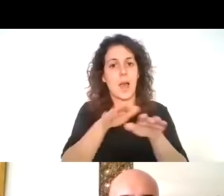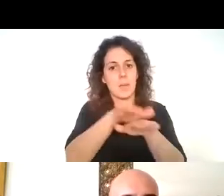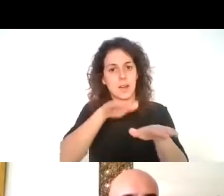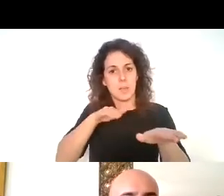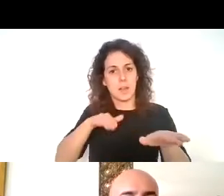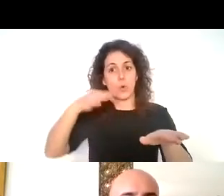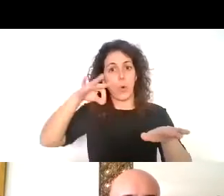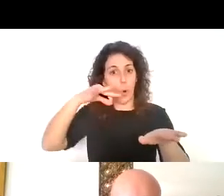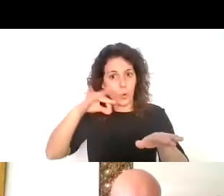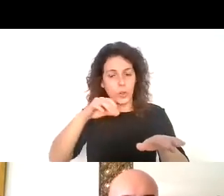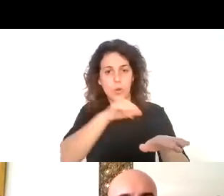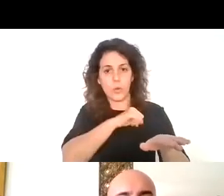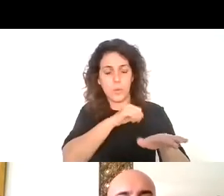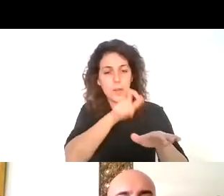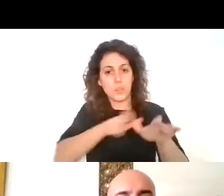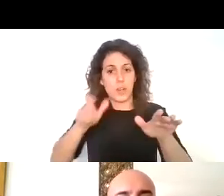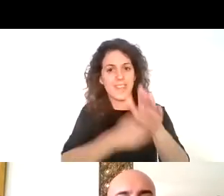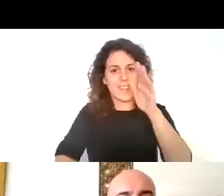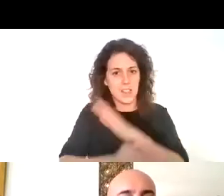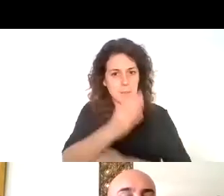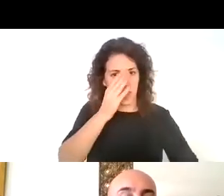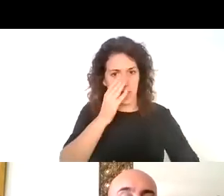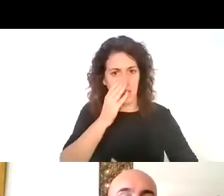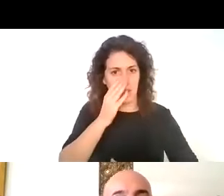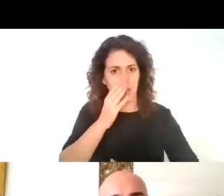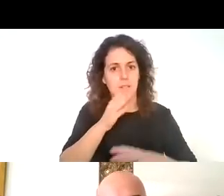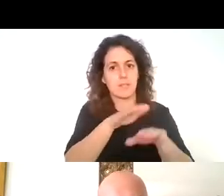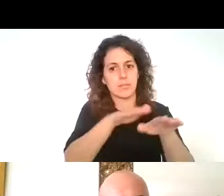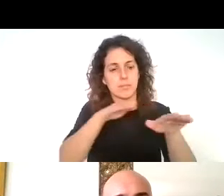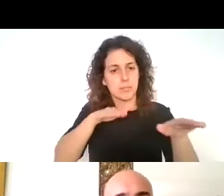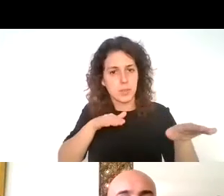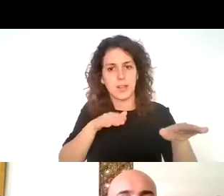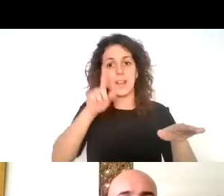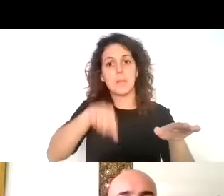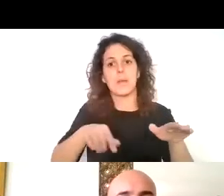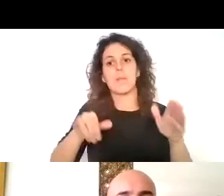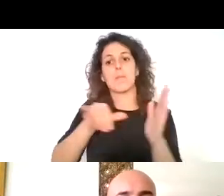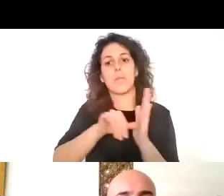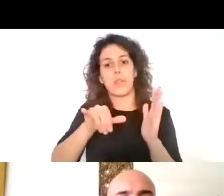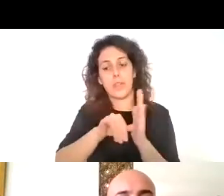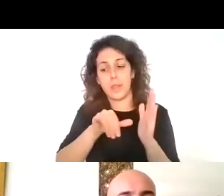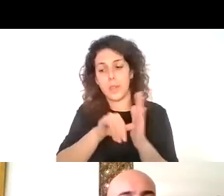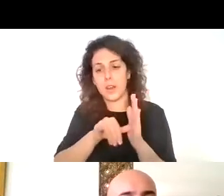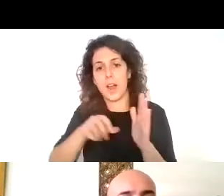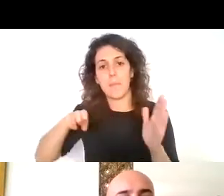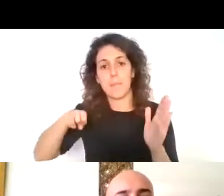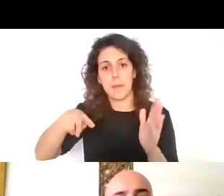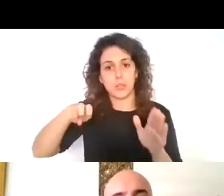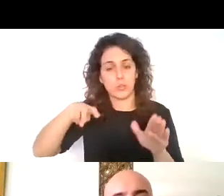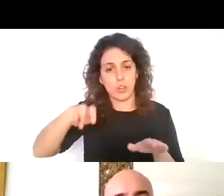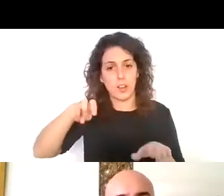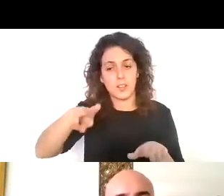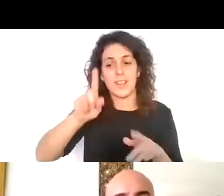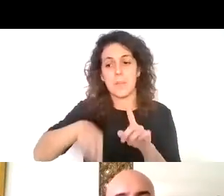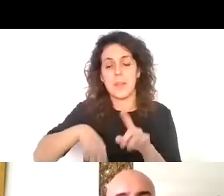plazas de aparcamiento reservado para las personas con discapacidad, que haya proximidad a los accesos para peatones y que se cumpla con las